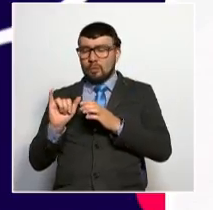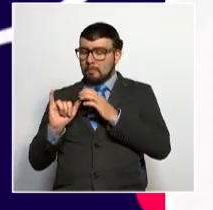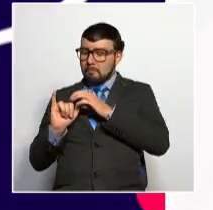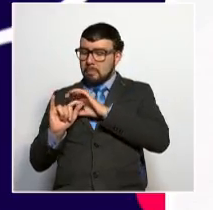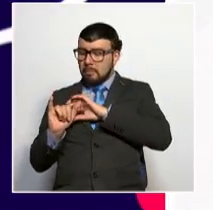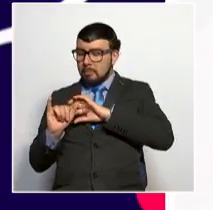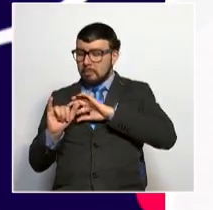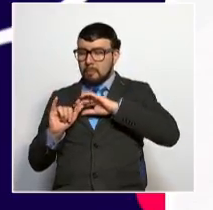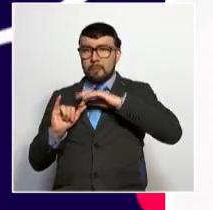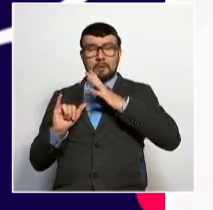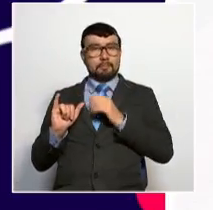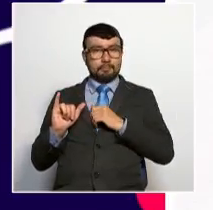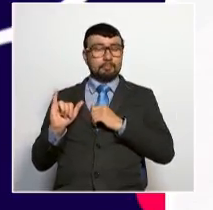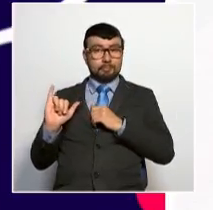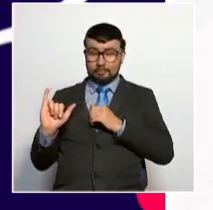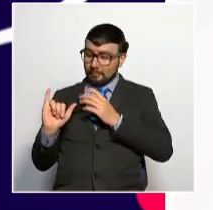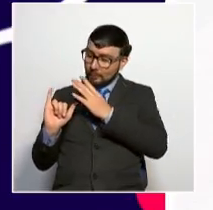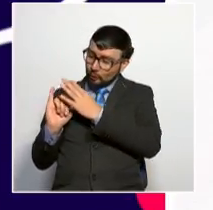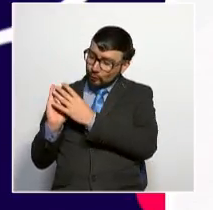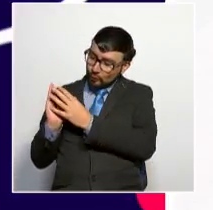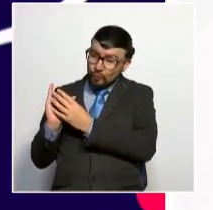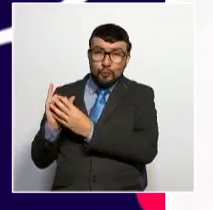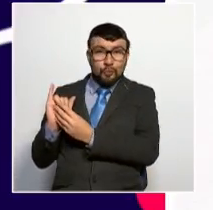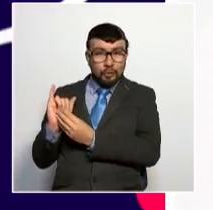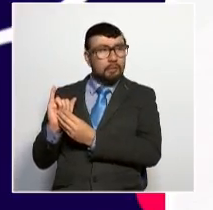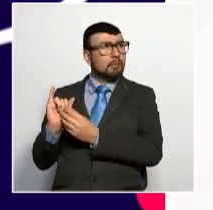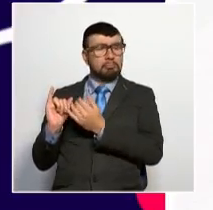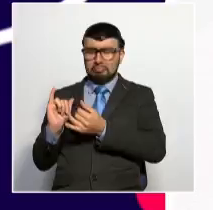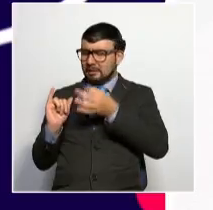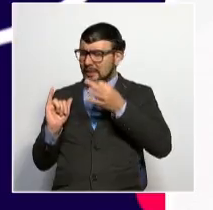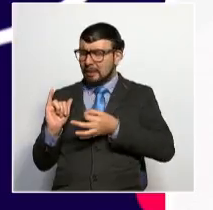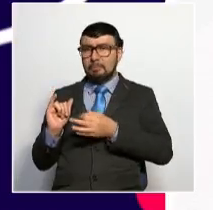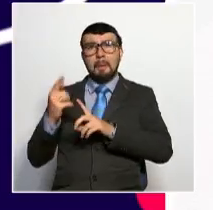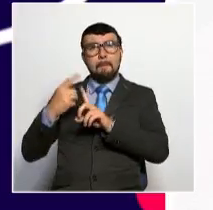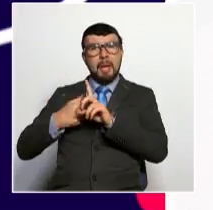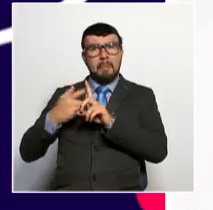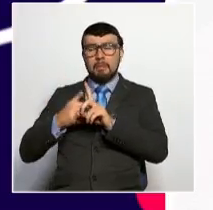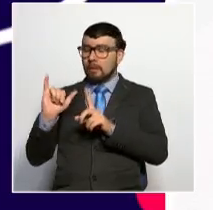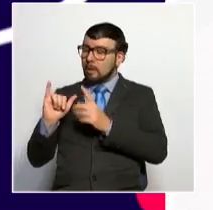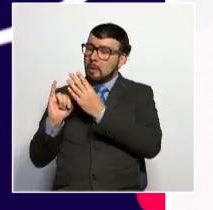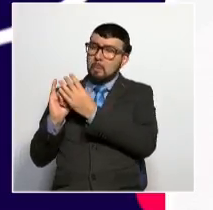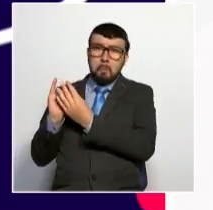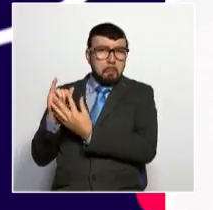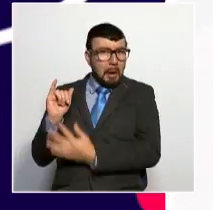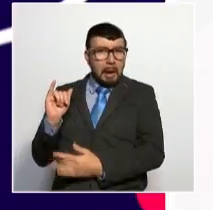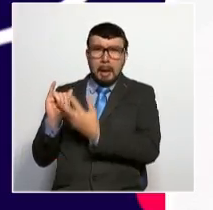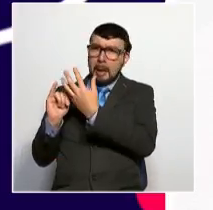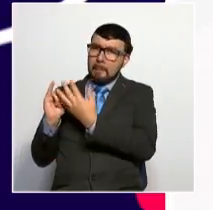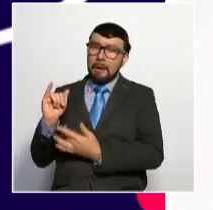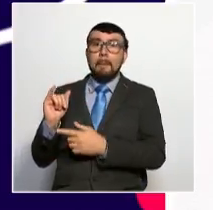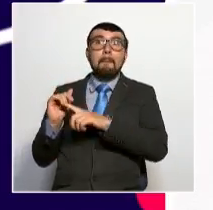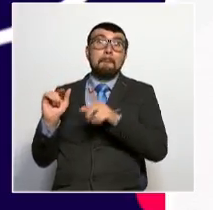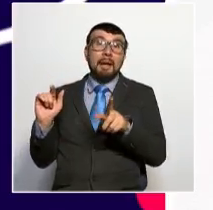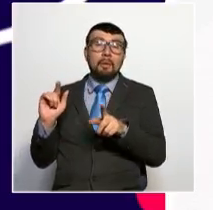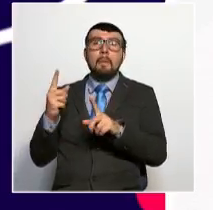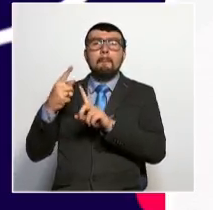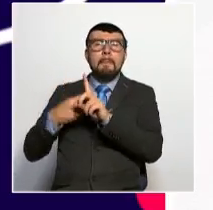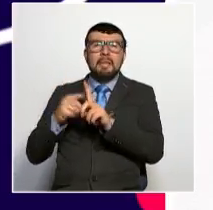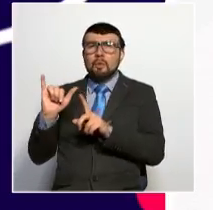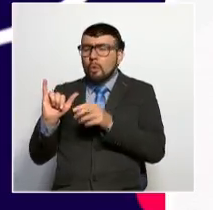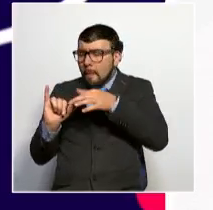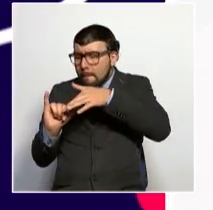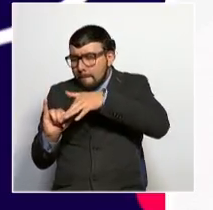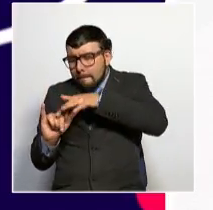el endometrio es la capa interna. Que es esta capa interna que descamamos cada mes como menstruación. Entonces, cada mes se devuelve un poquito